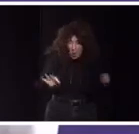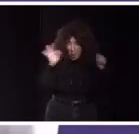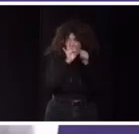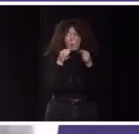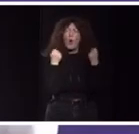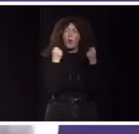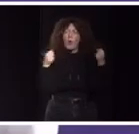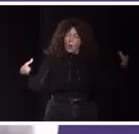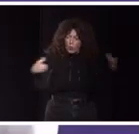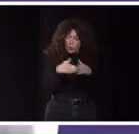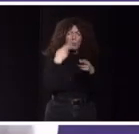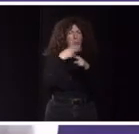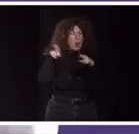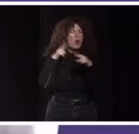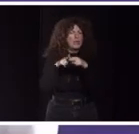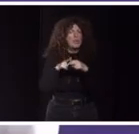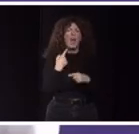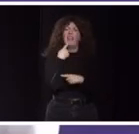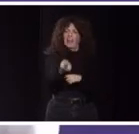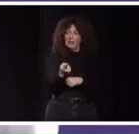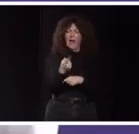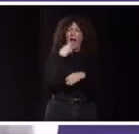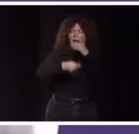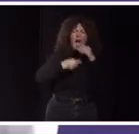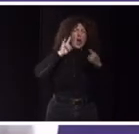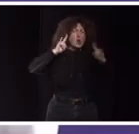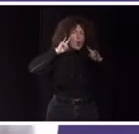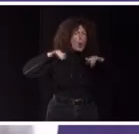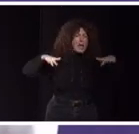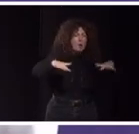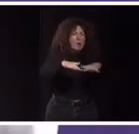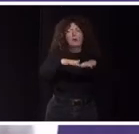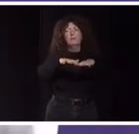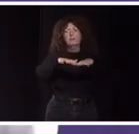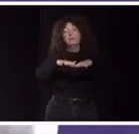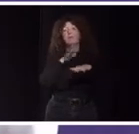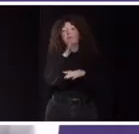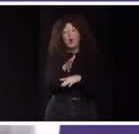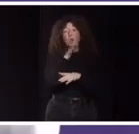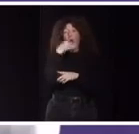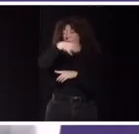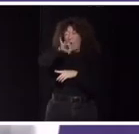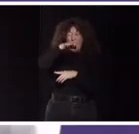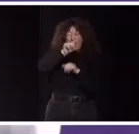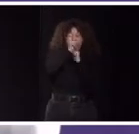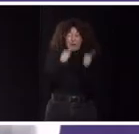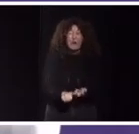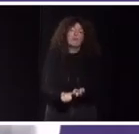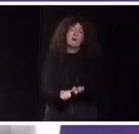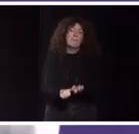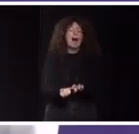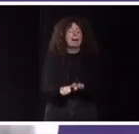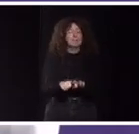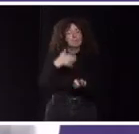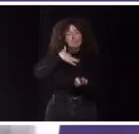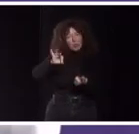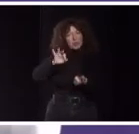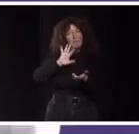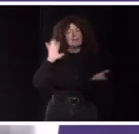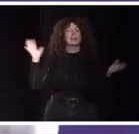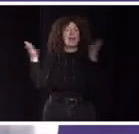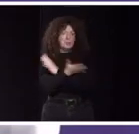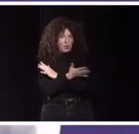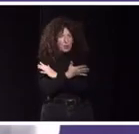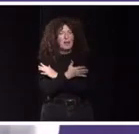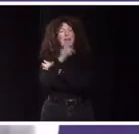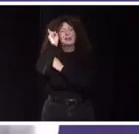política que está dispuesta a hablar y hacer ruido, precisamente porque es la única manera de hacer posibles las